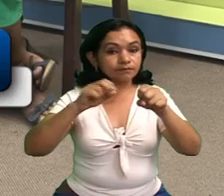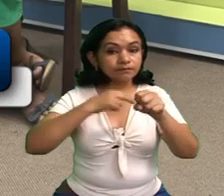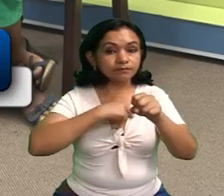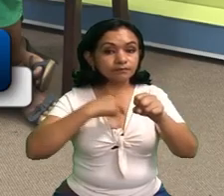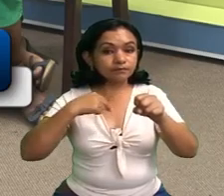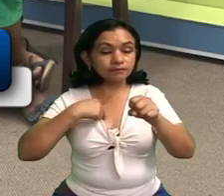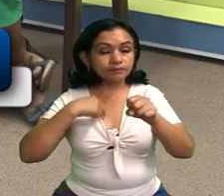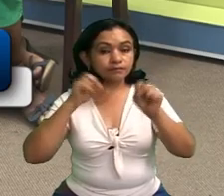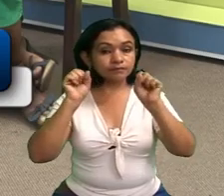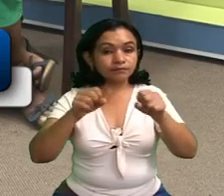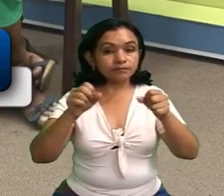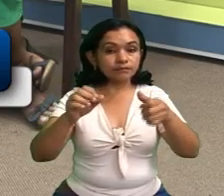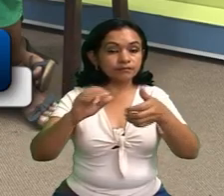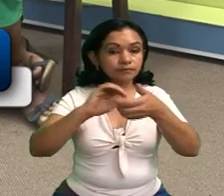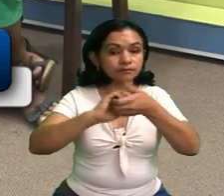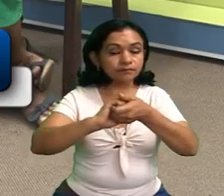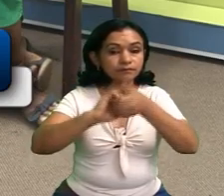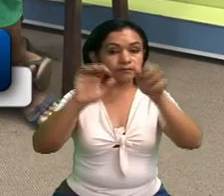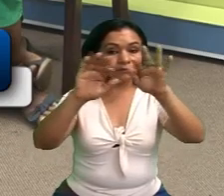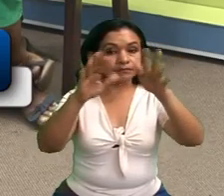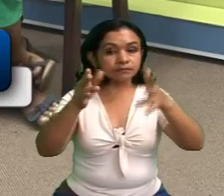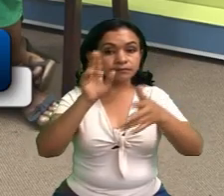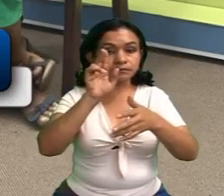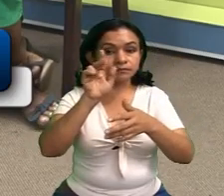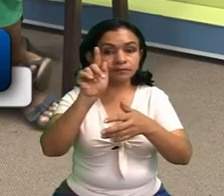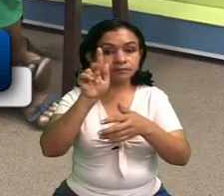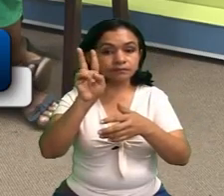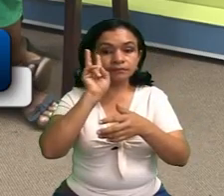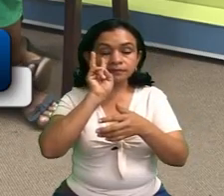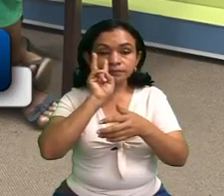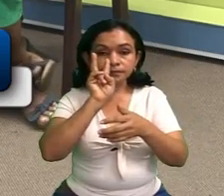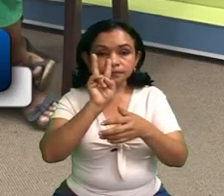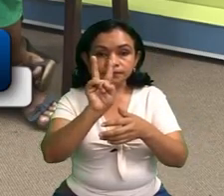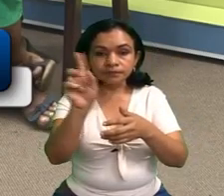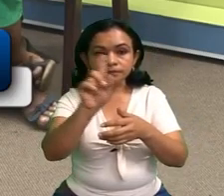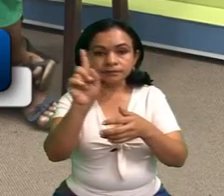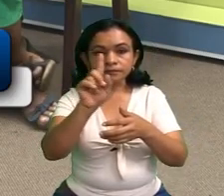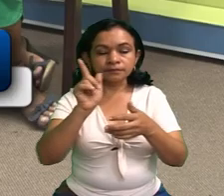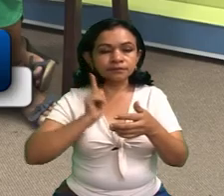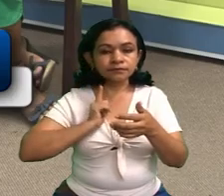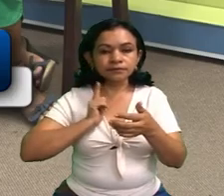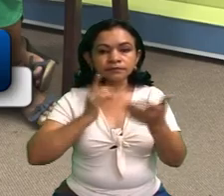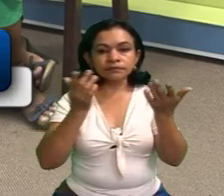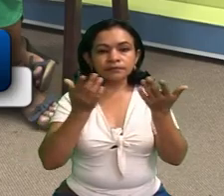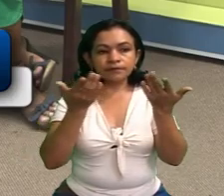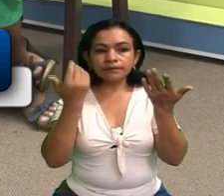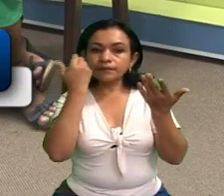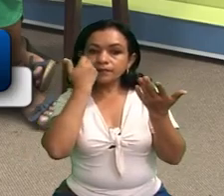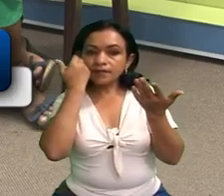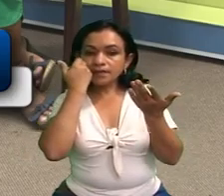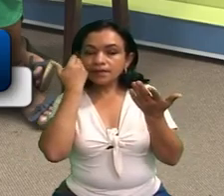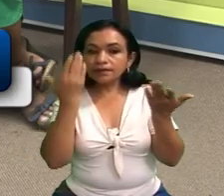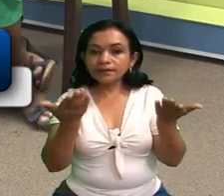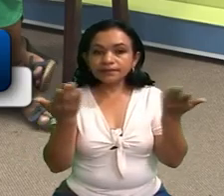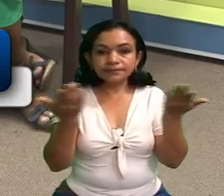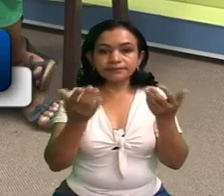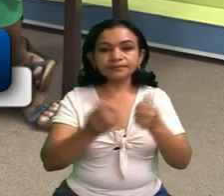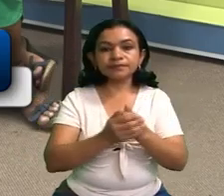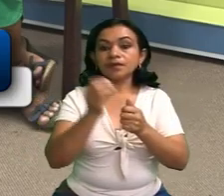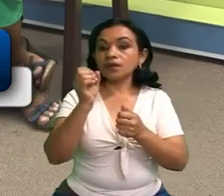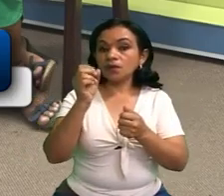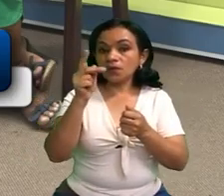hacer las amigas televidentes que nos están viendo para no tener este tipo de padecimiento estético? Ok,